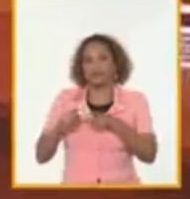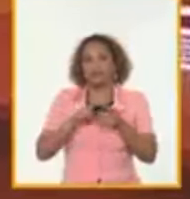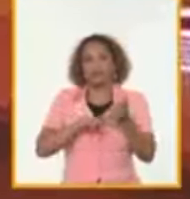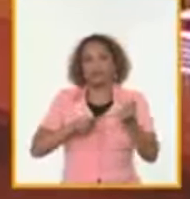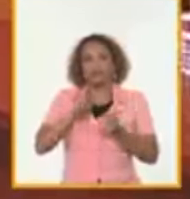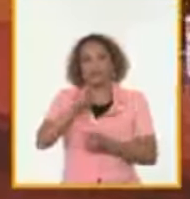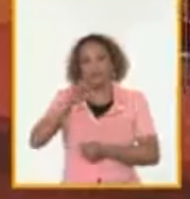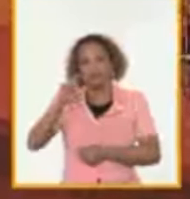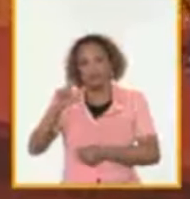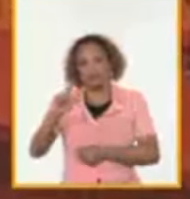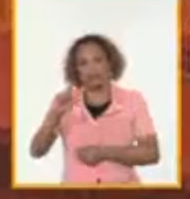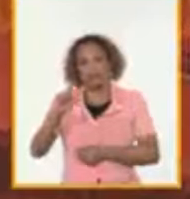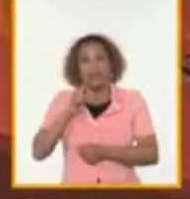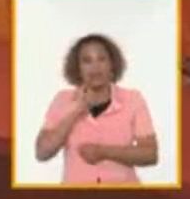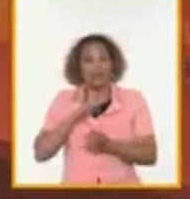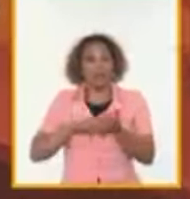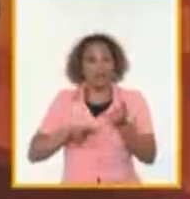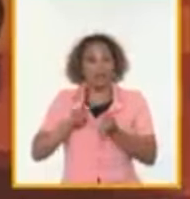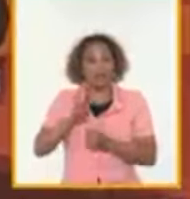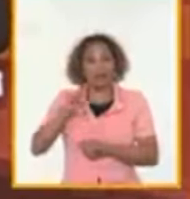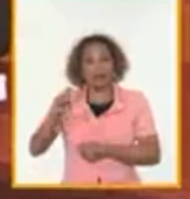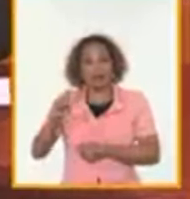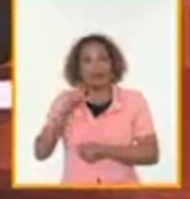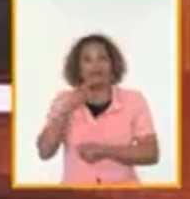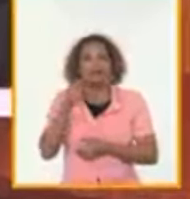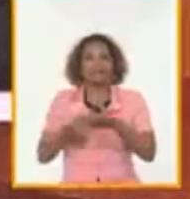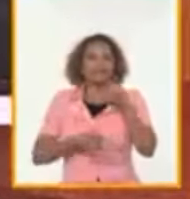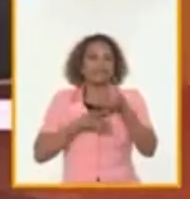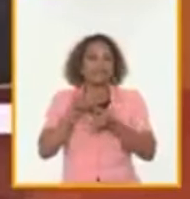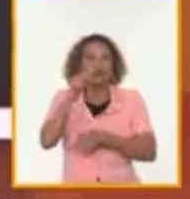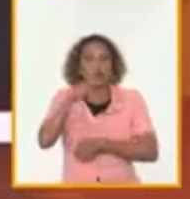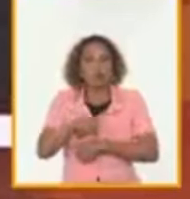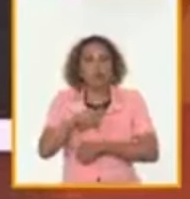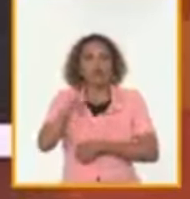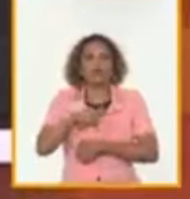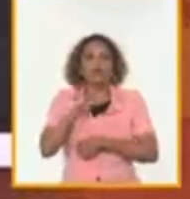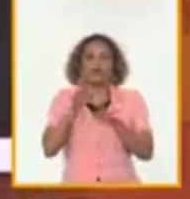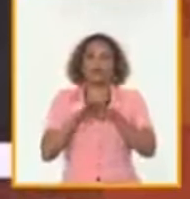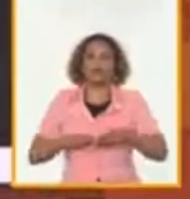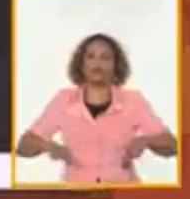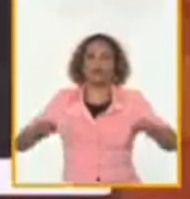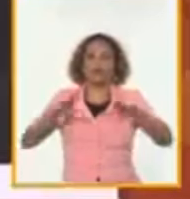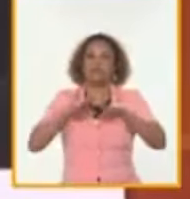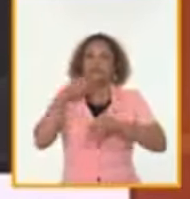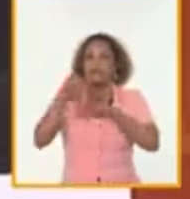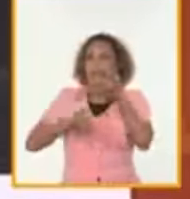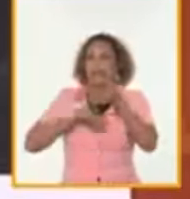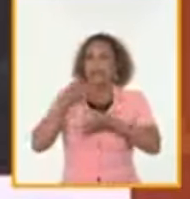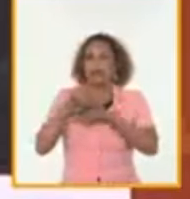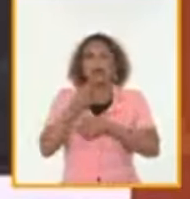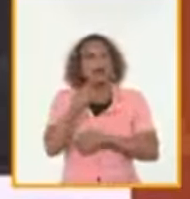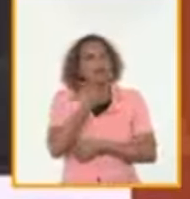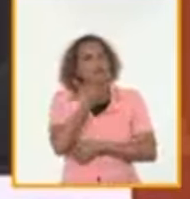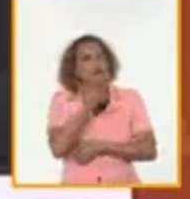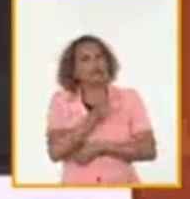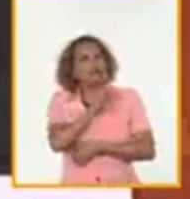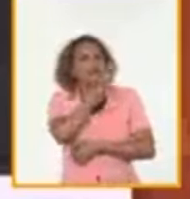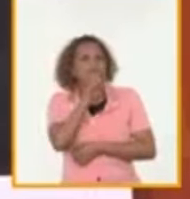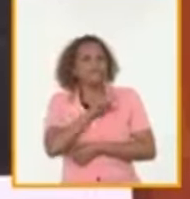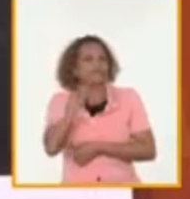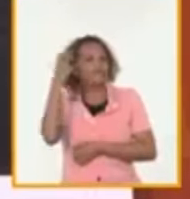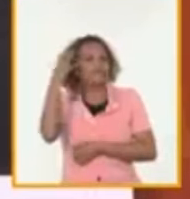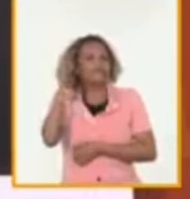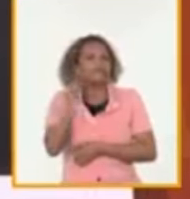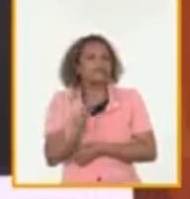provincia como decíamos al centro del país estaremos hablando esta tarde en nuestra mesa redonda y me gustaría comenzar gobernadora